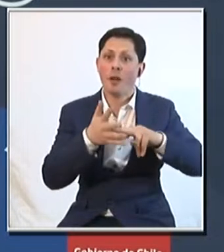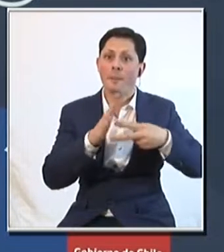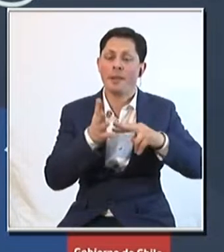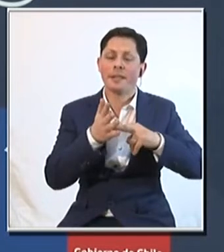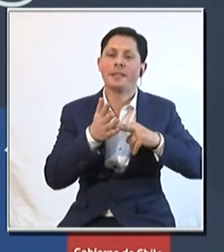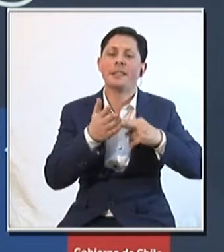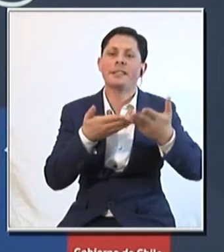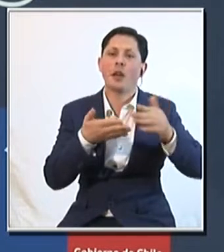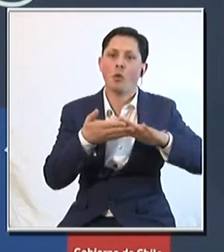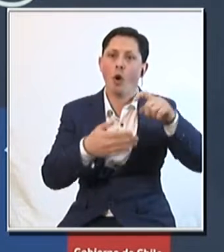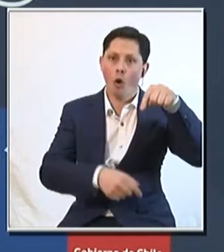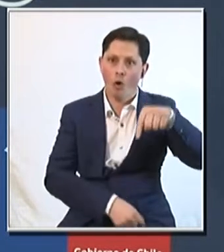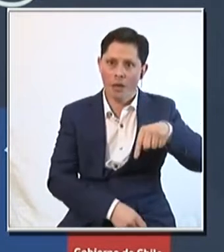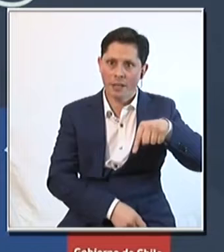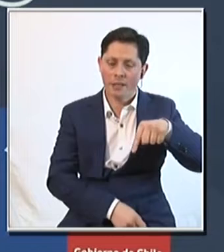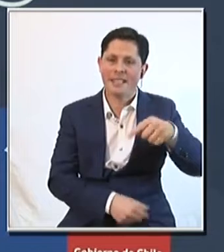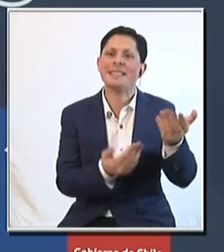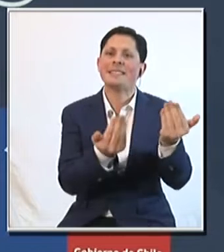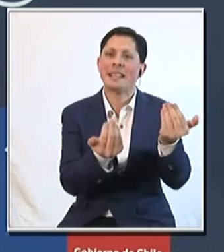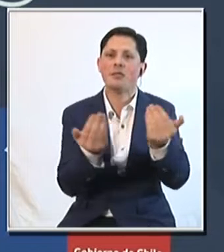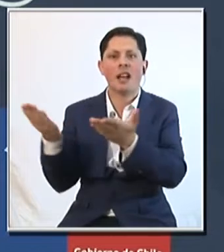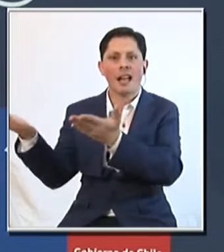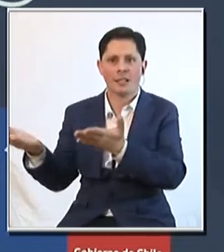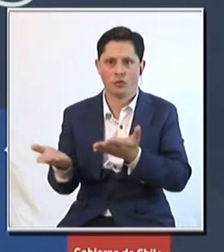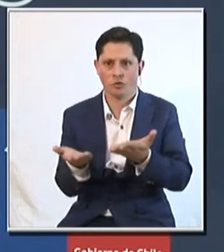salud que tenemos ahora y requieren nuestra atención.